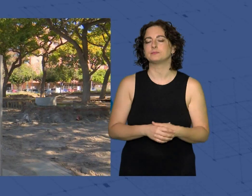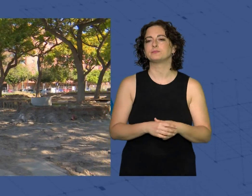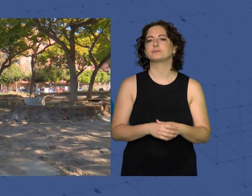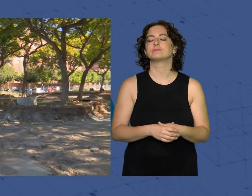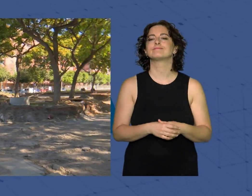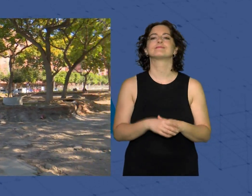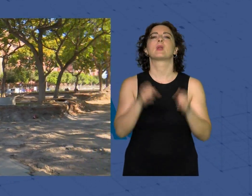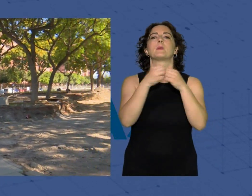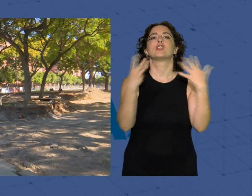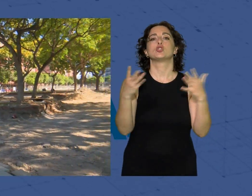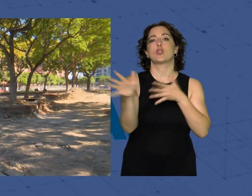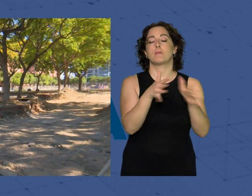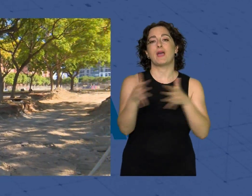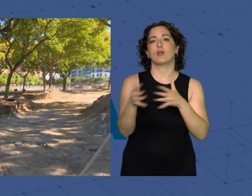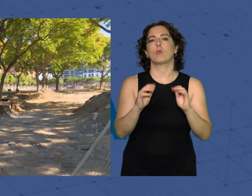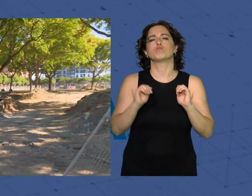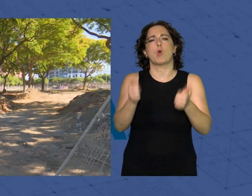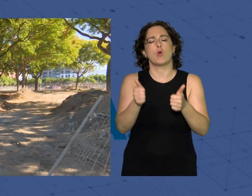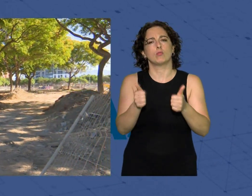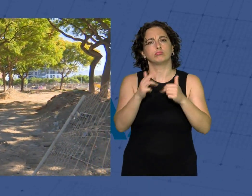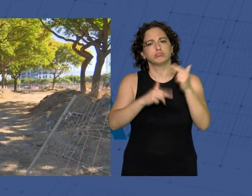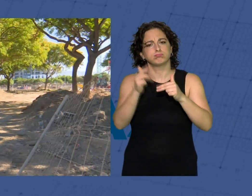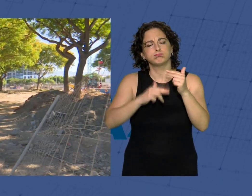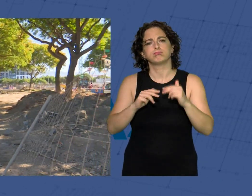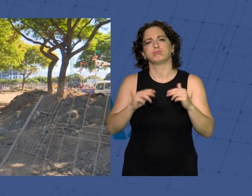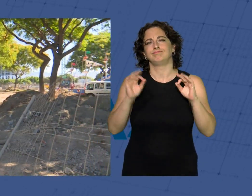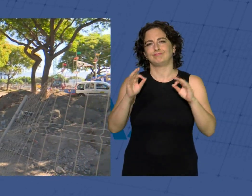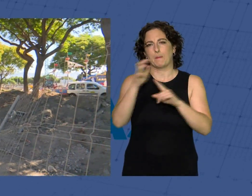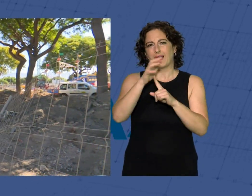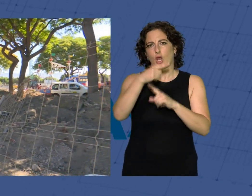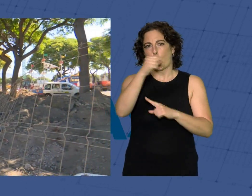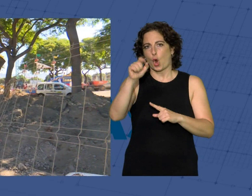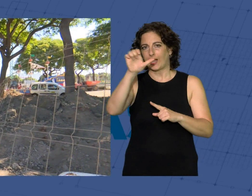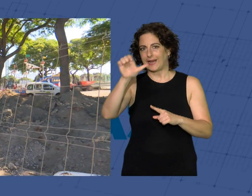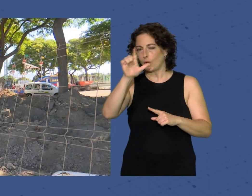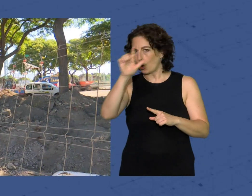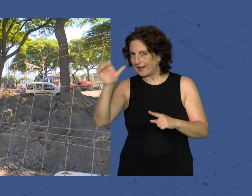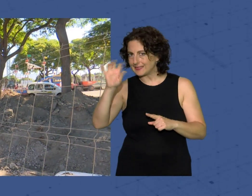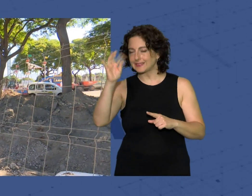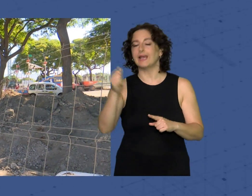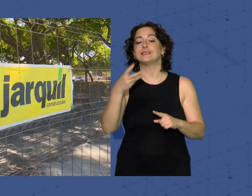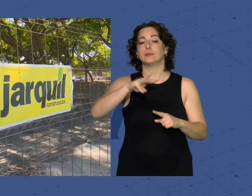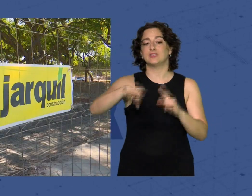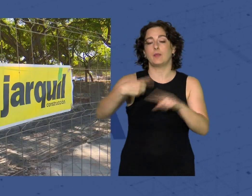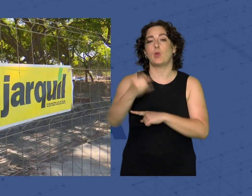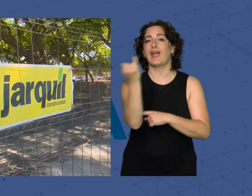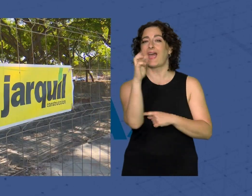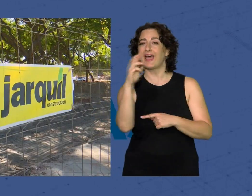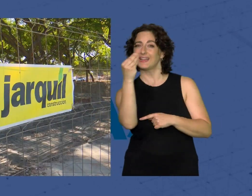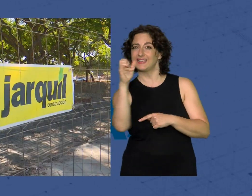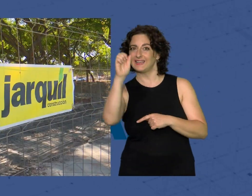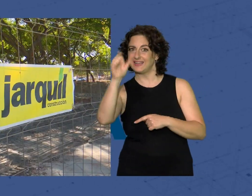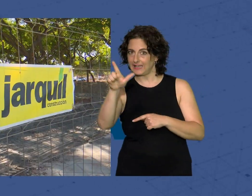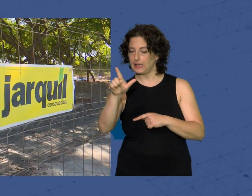el 28 de marzo se ponía la primera piedra de las obras del parque de la Goleta casi tres meses después Jarkin la adjudicataria de la